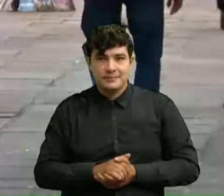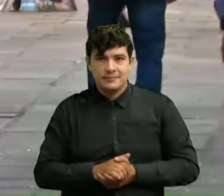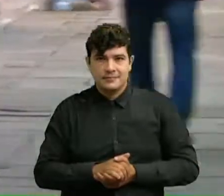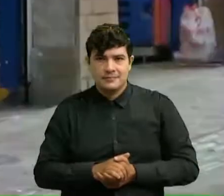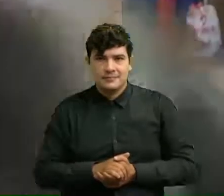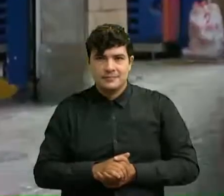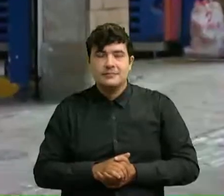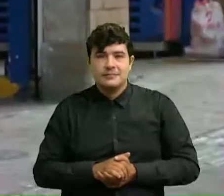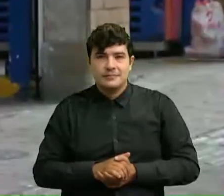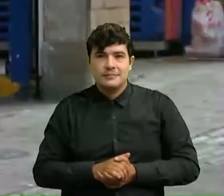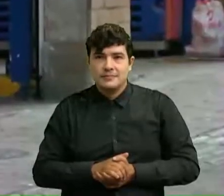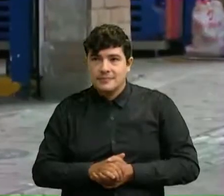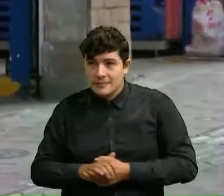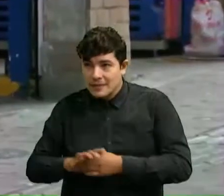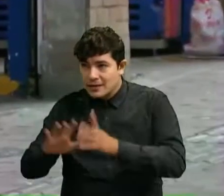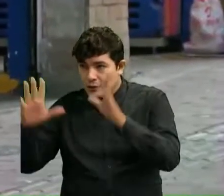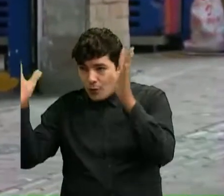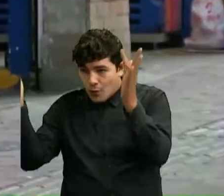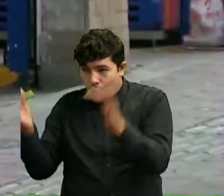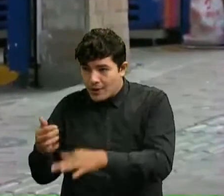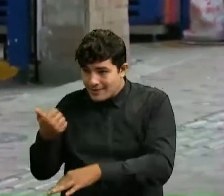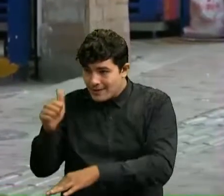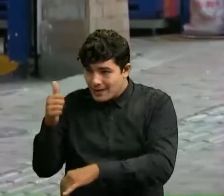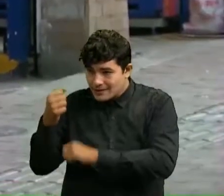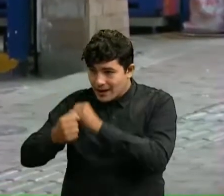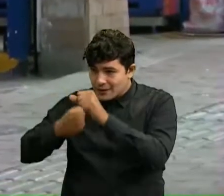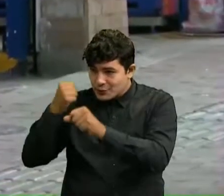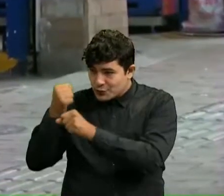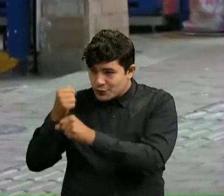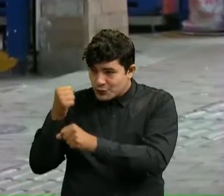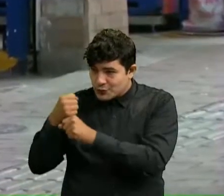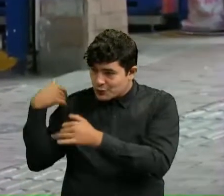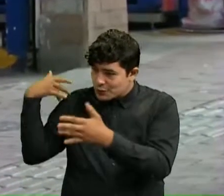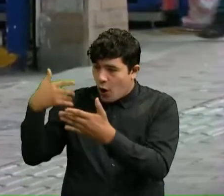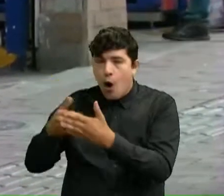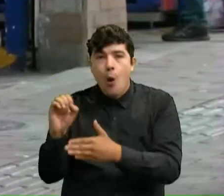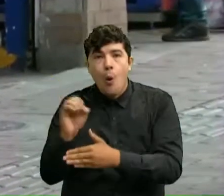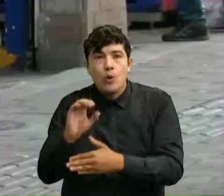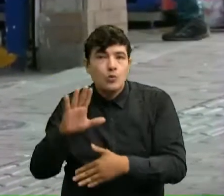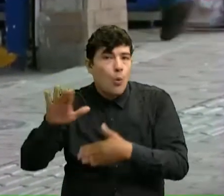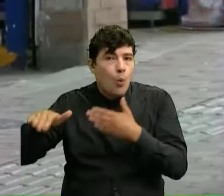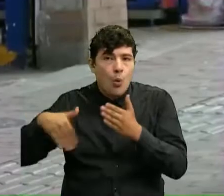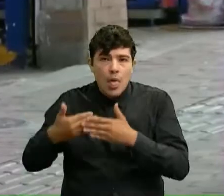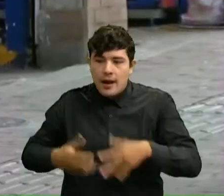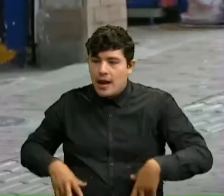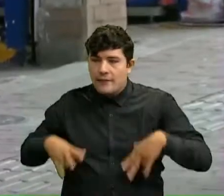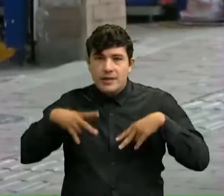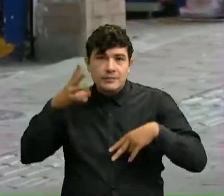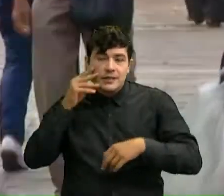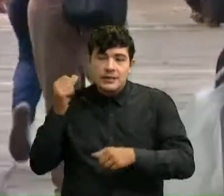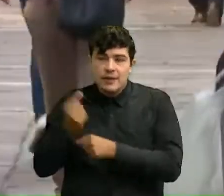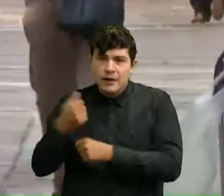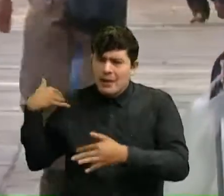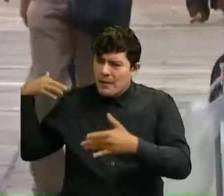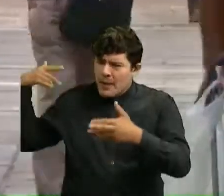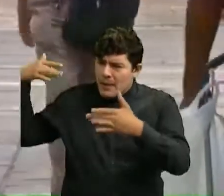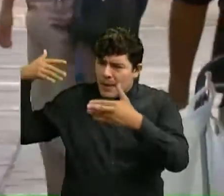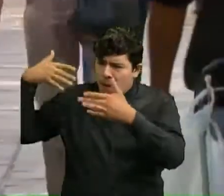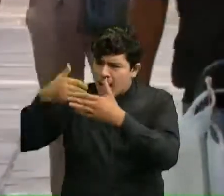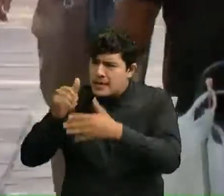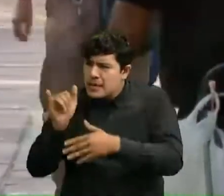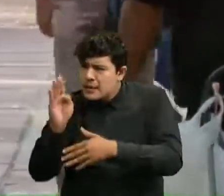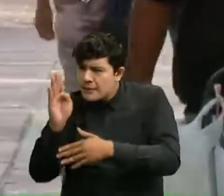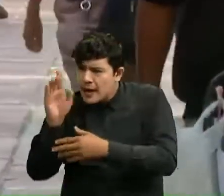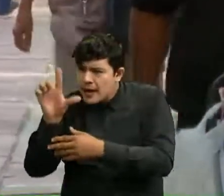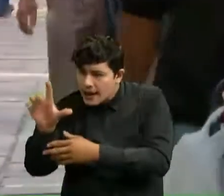de coger las cotizaciones de los 10 últimos años o las de toda la vida laboral, dependiendo de lo que le convenga más a la persona.